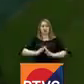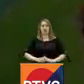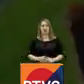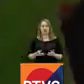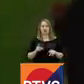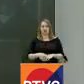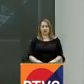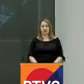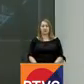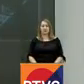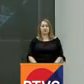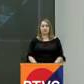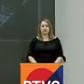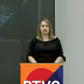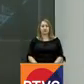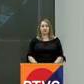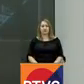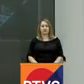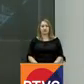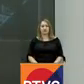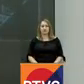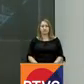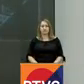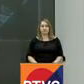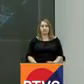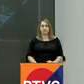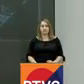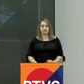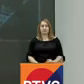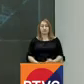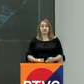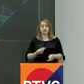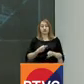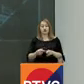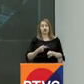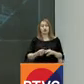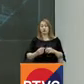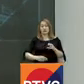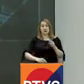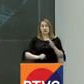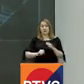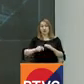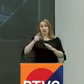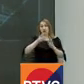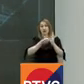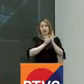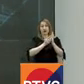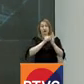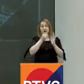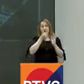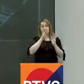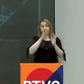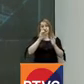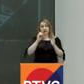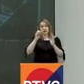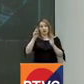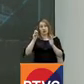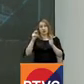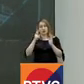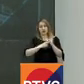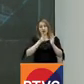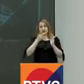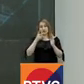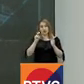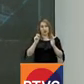colapse y a punto de entrar en vigencia la primera parte del decreto 14 08 de 2021 que